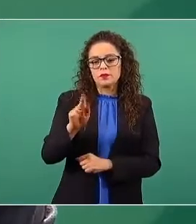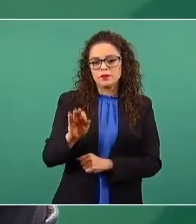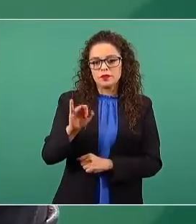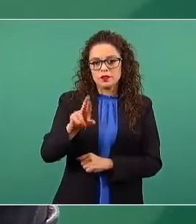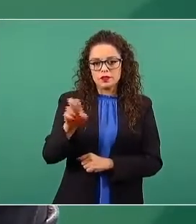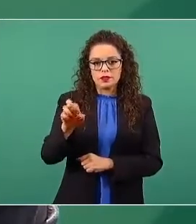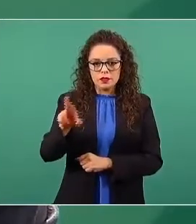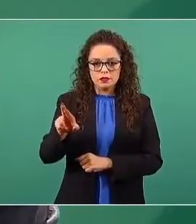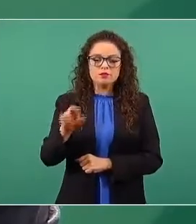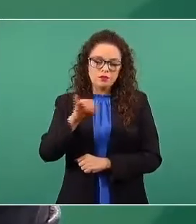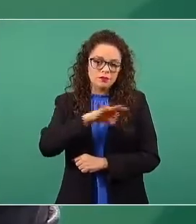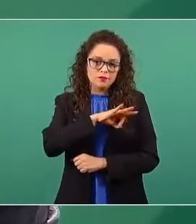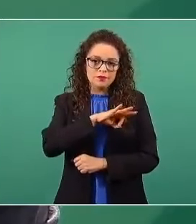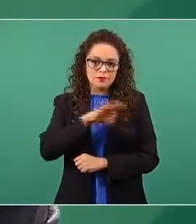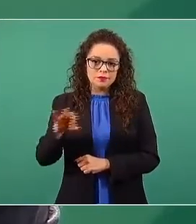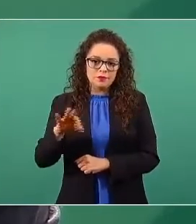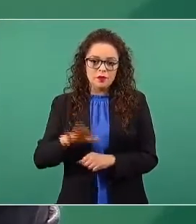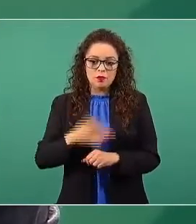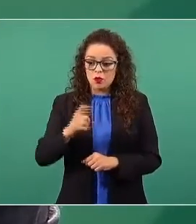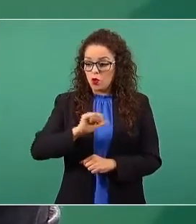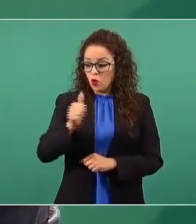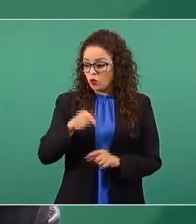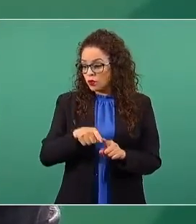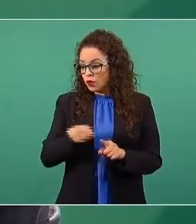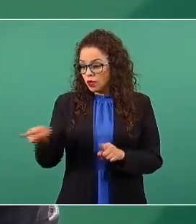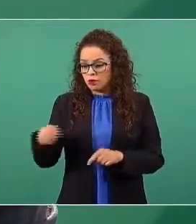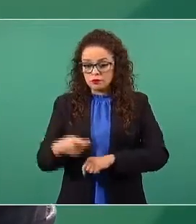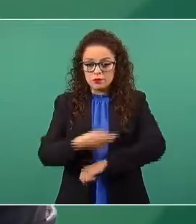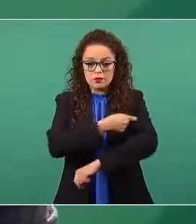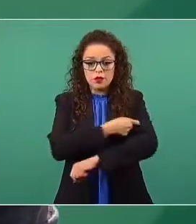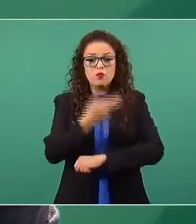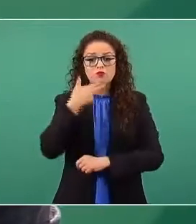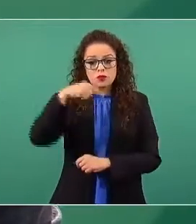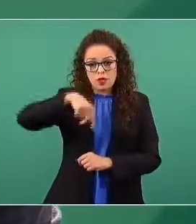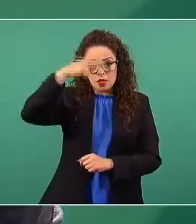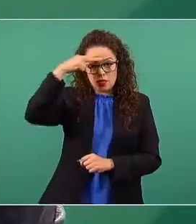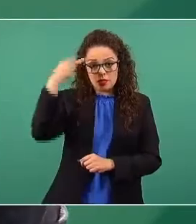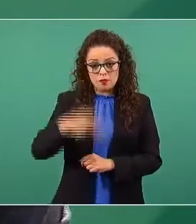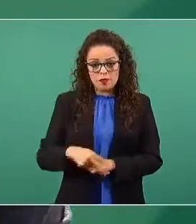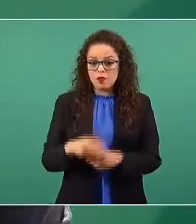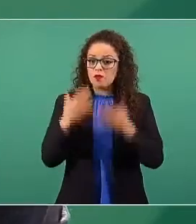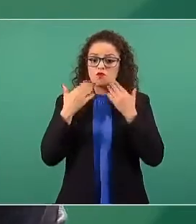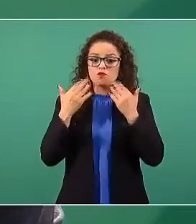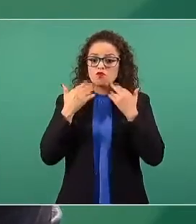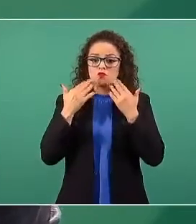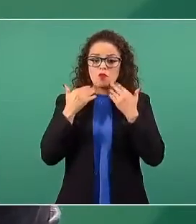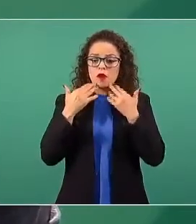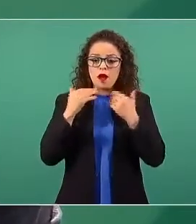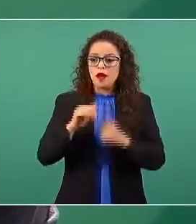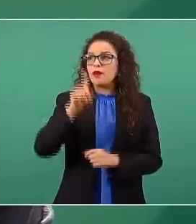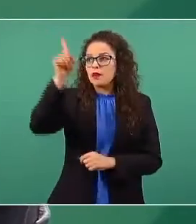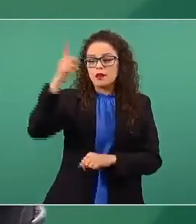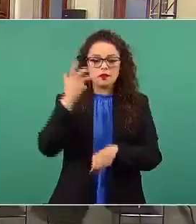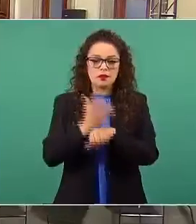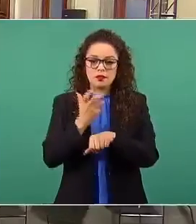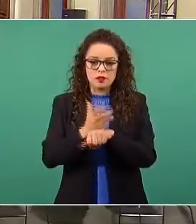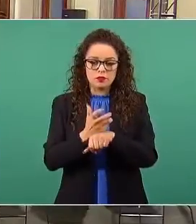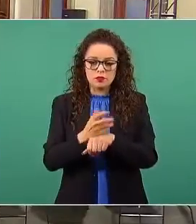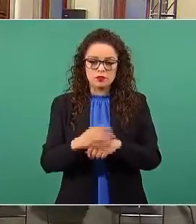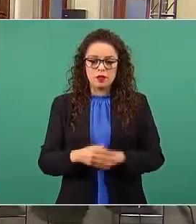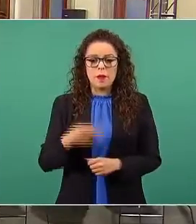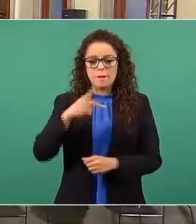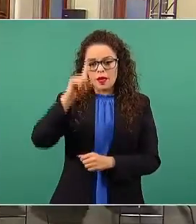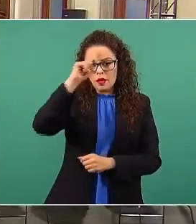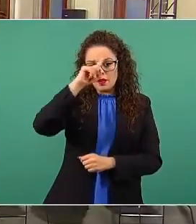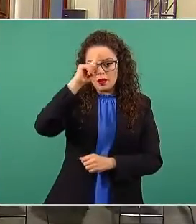que podría ocurrir esto, porque todas las demás que usamos en México no están en uso en Estados Unidos. Pero la